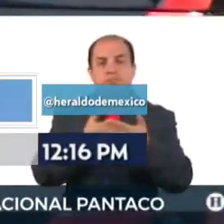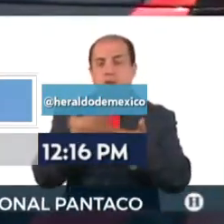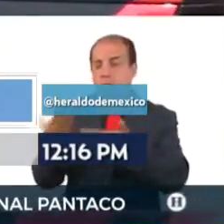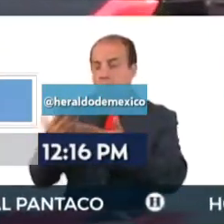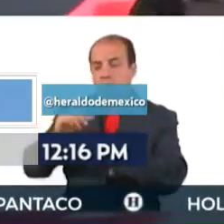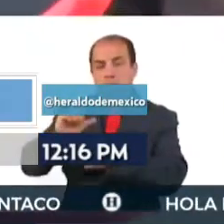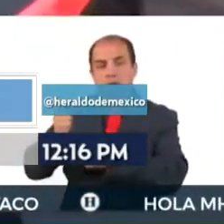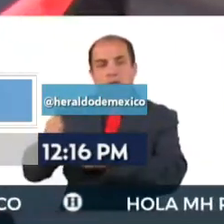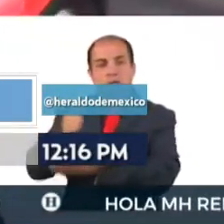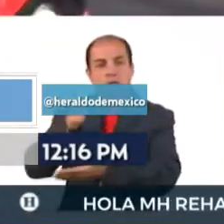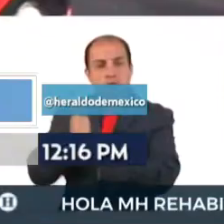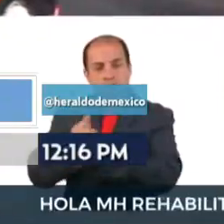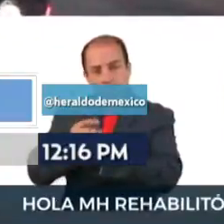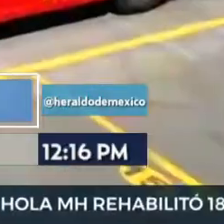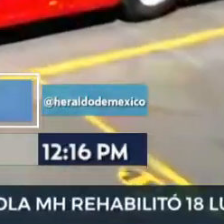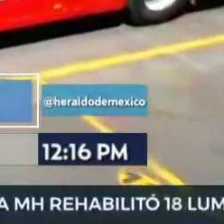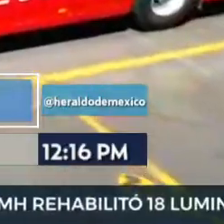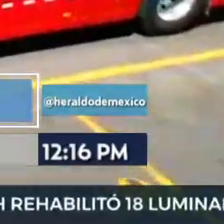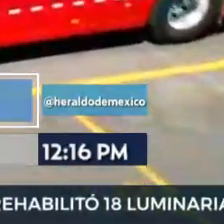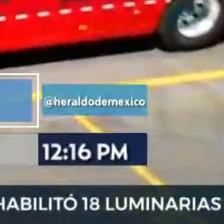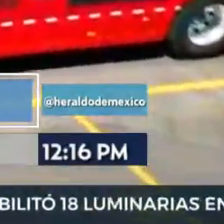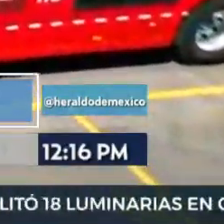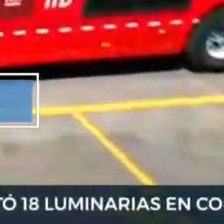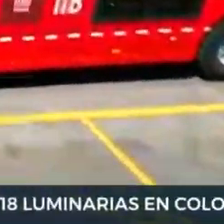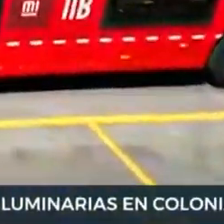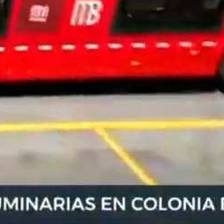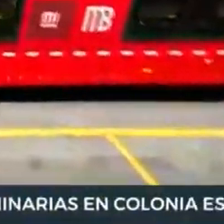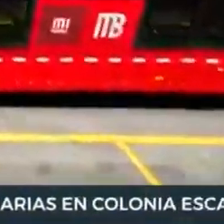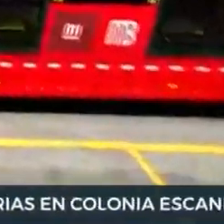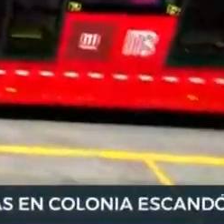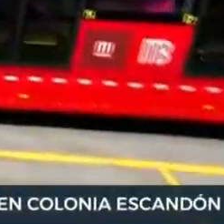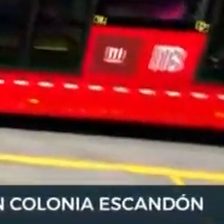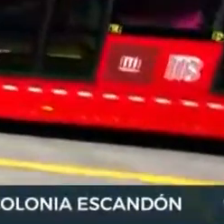en la electromovilidad. Alberto Valiente, Heraldo Media Group.